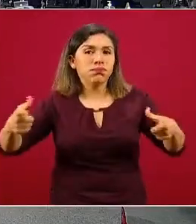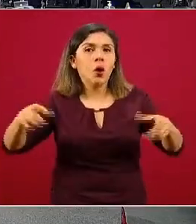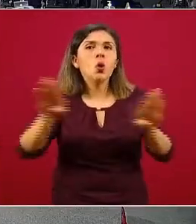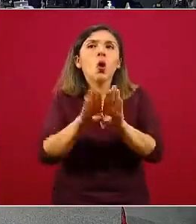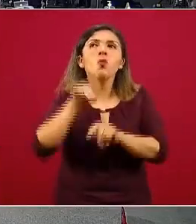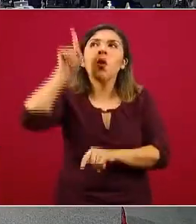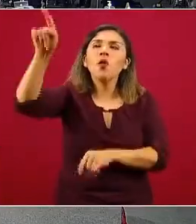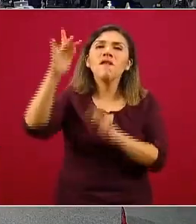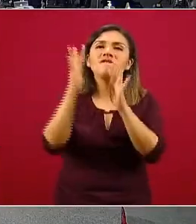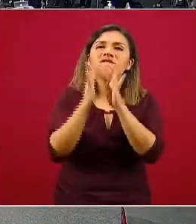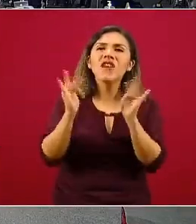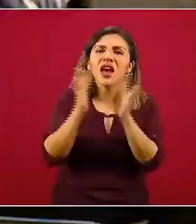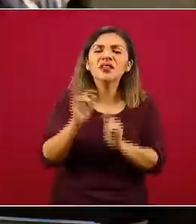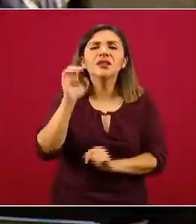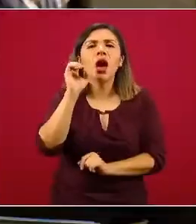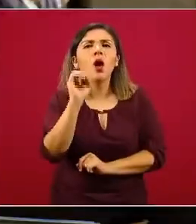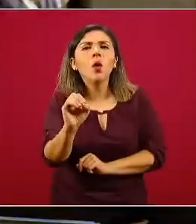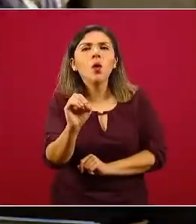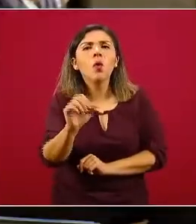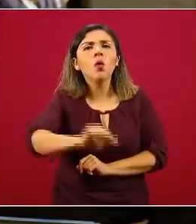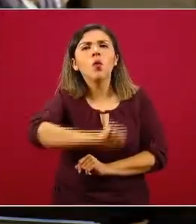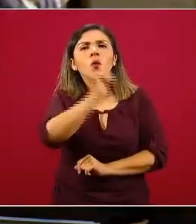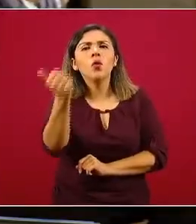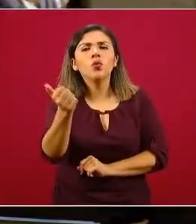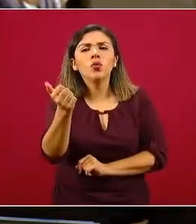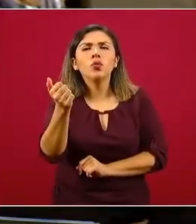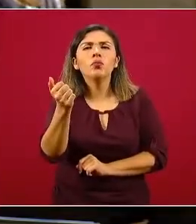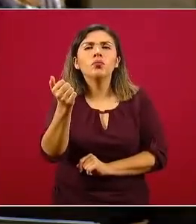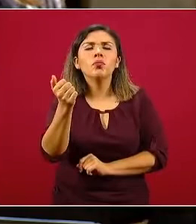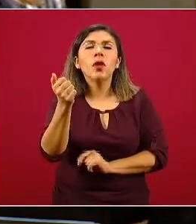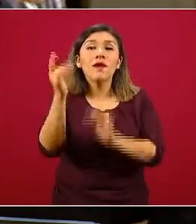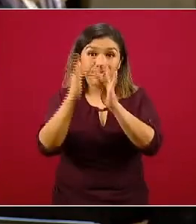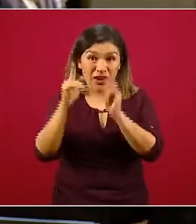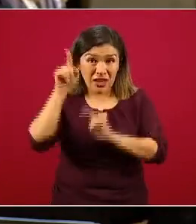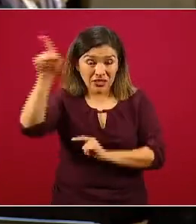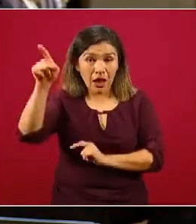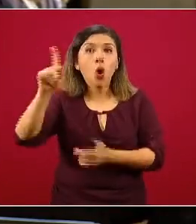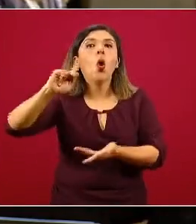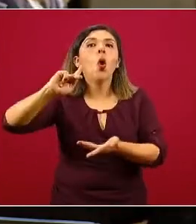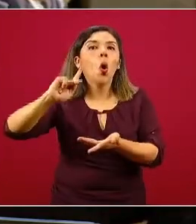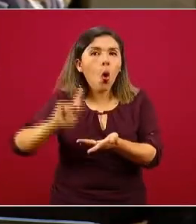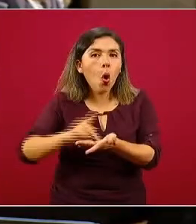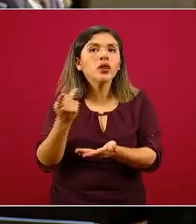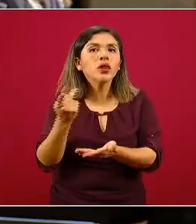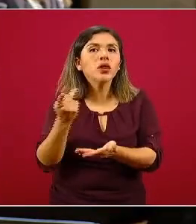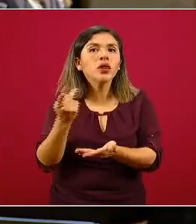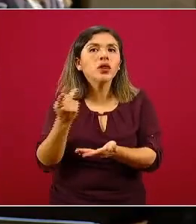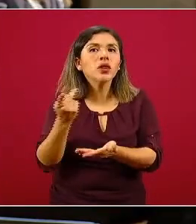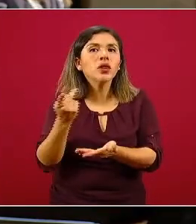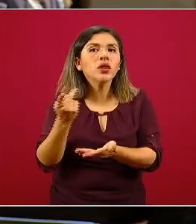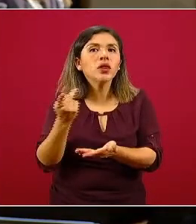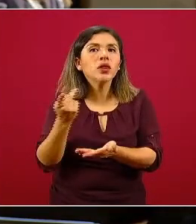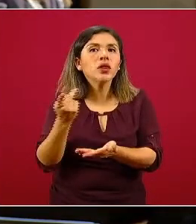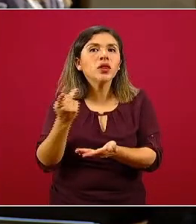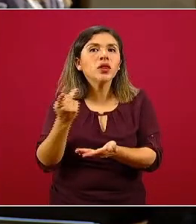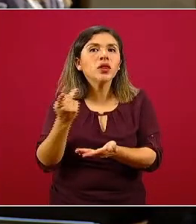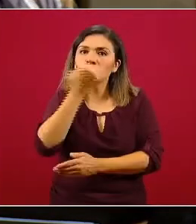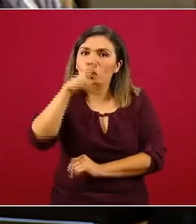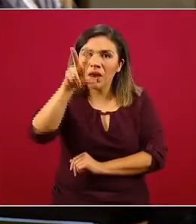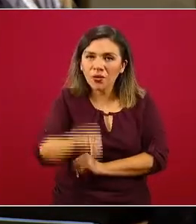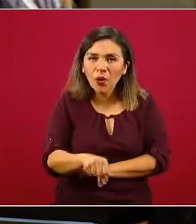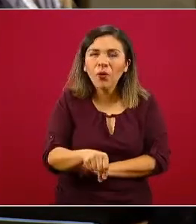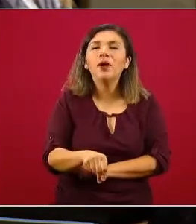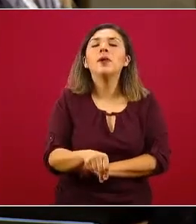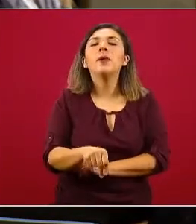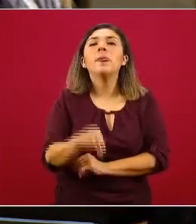como Francia o como, Francia volvió a limitar el acceso a las escuelas,